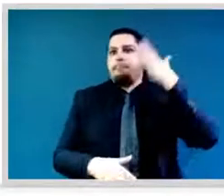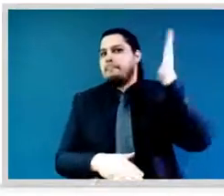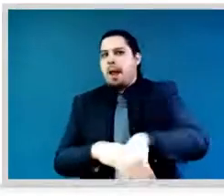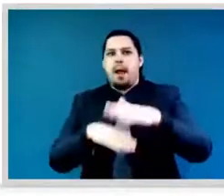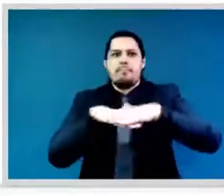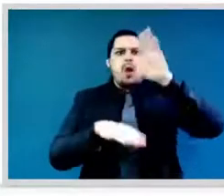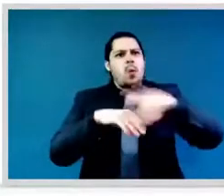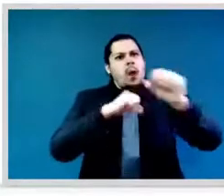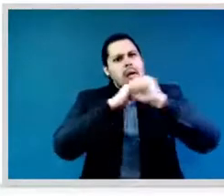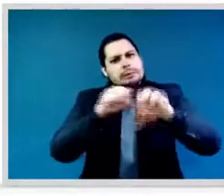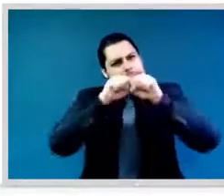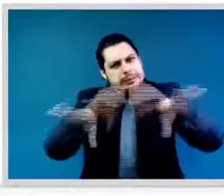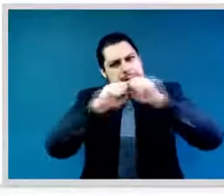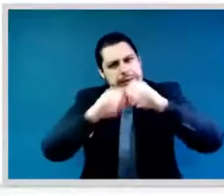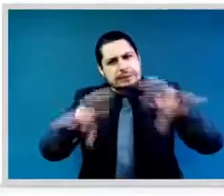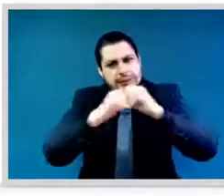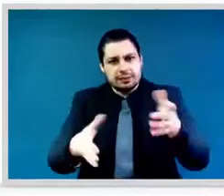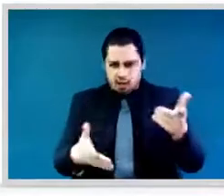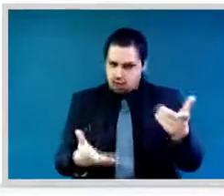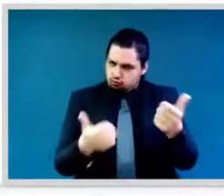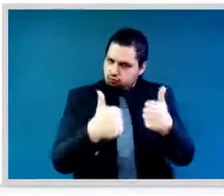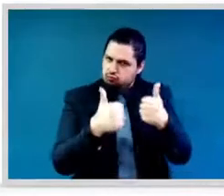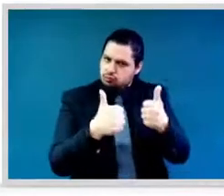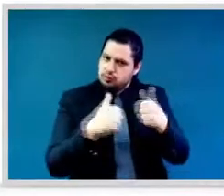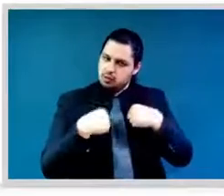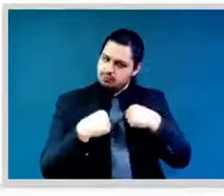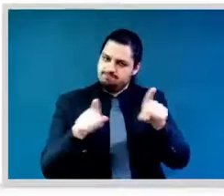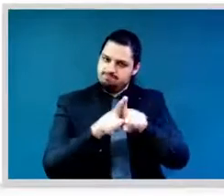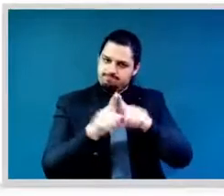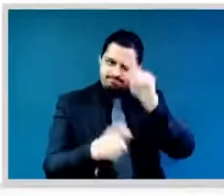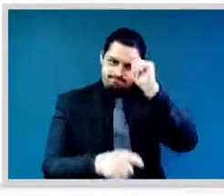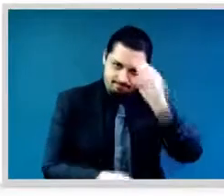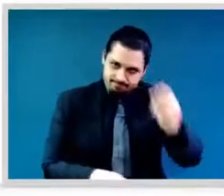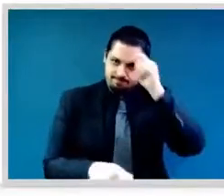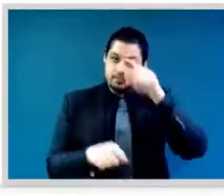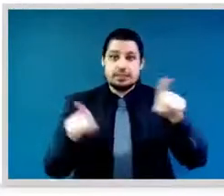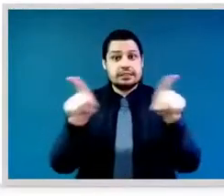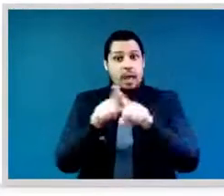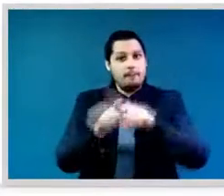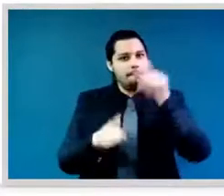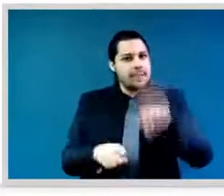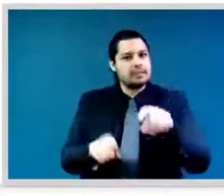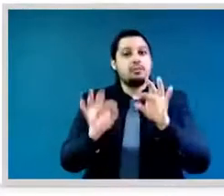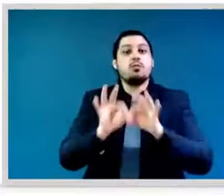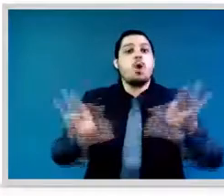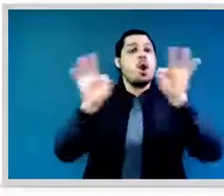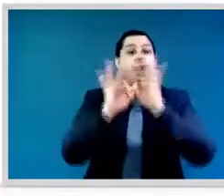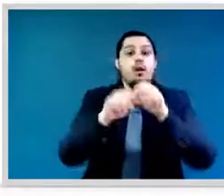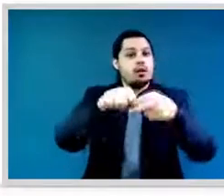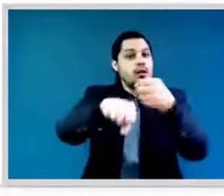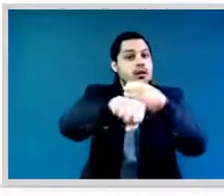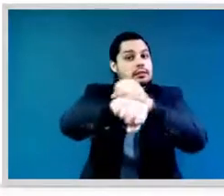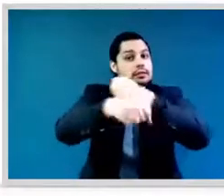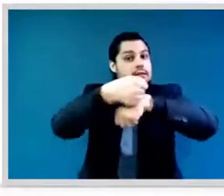mujeres triunfa sin la participación de las propias mujeres. Así que el día de hoy, en